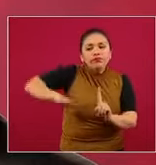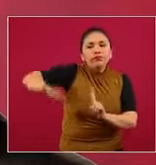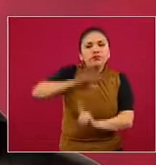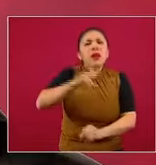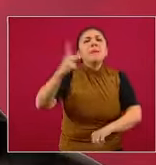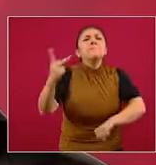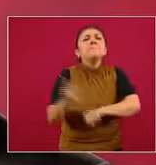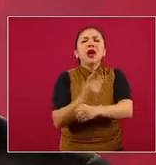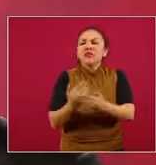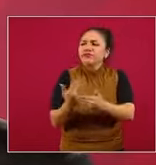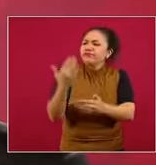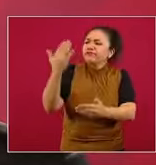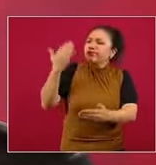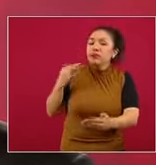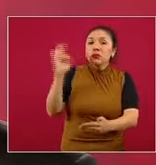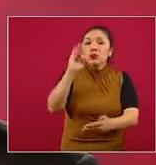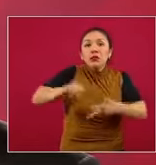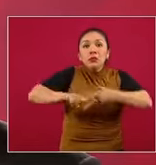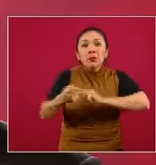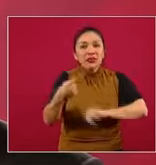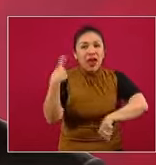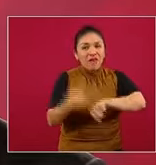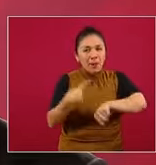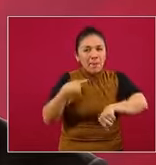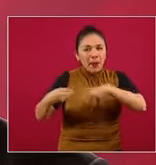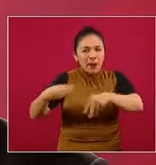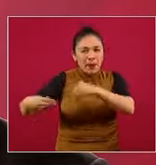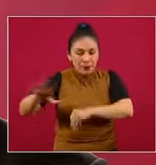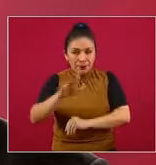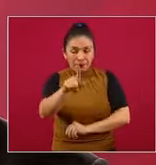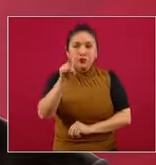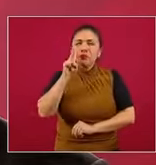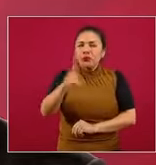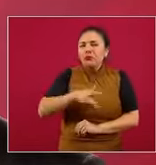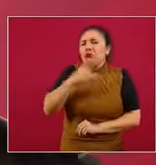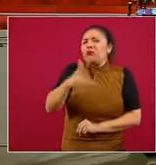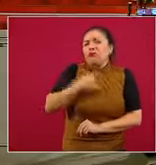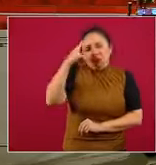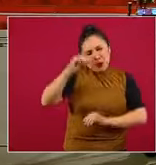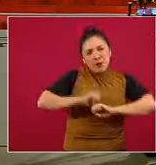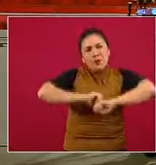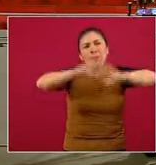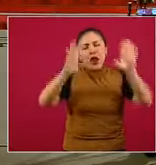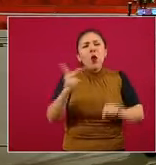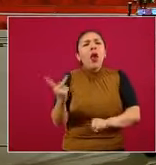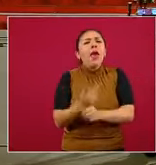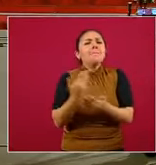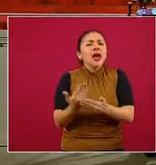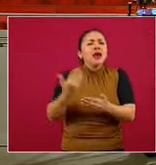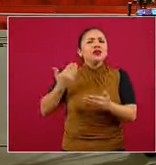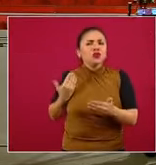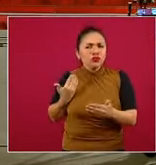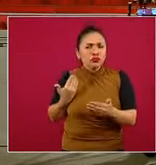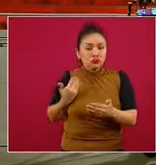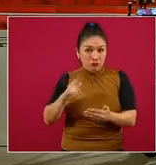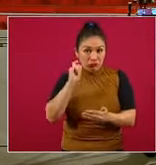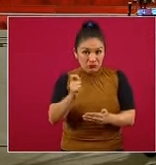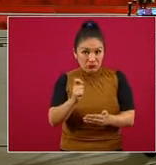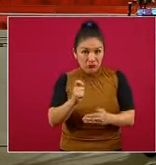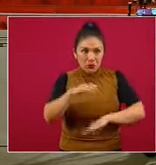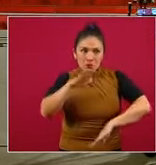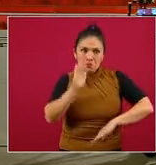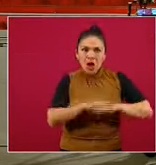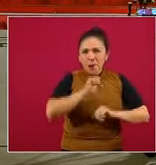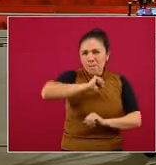venido ocurriendo desde que empezó la epidemia, para que tengamos claridad de lo que ya ocurrió, que fue un